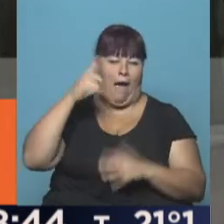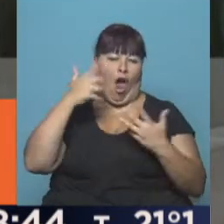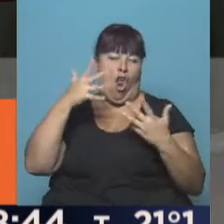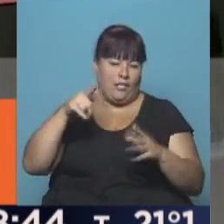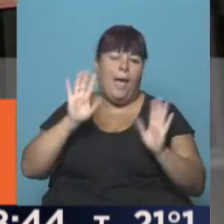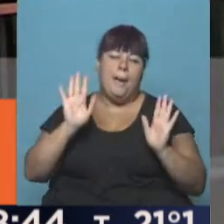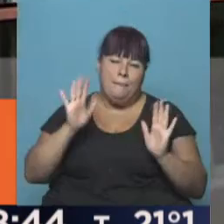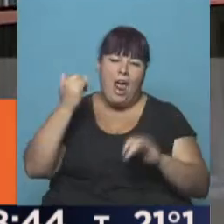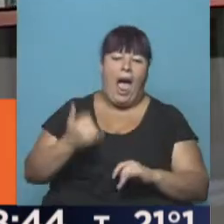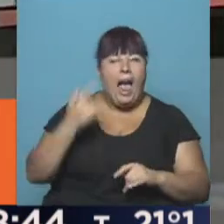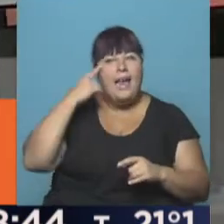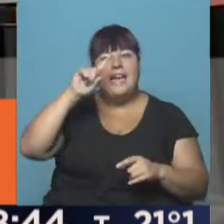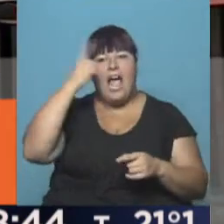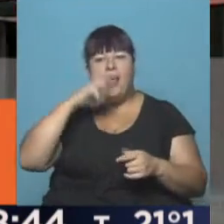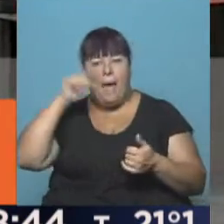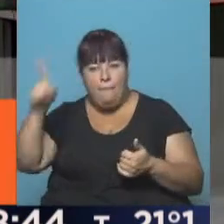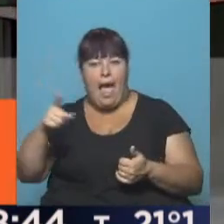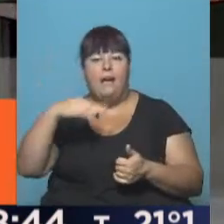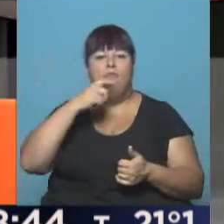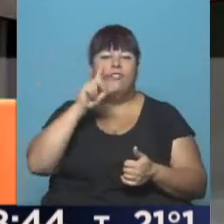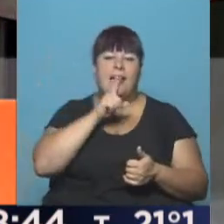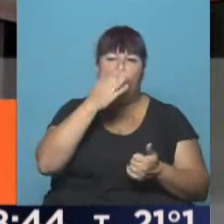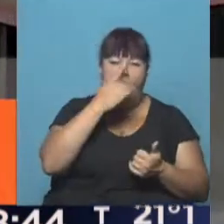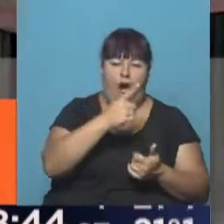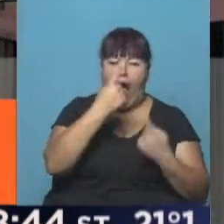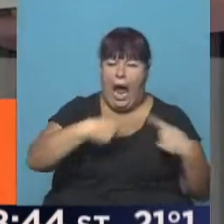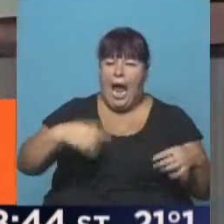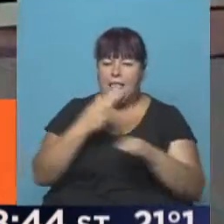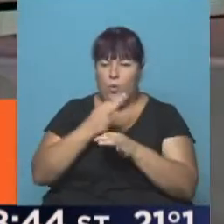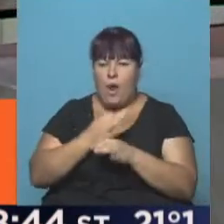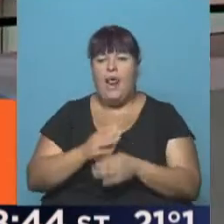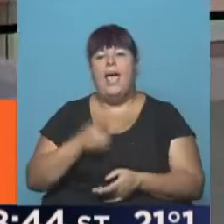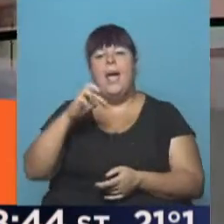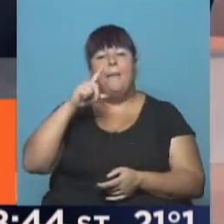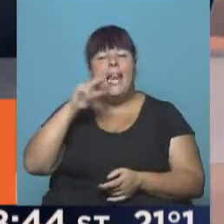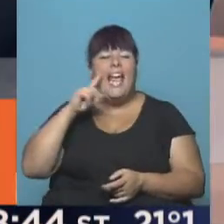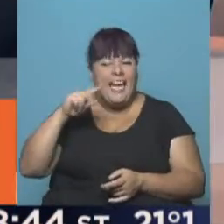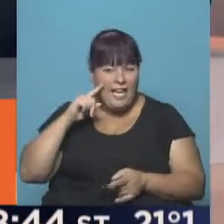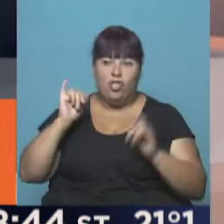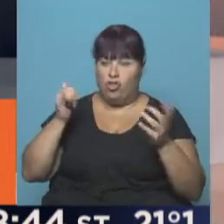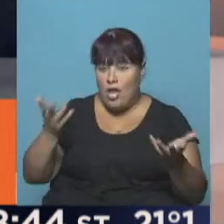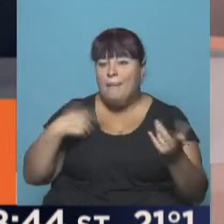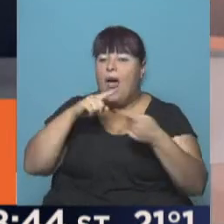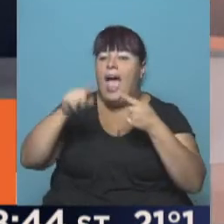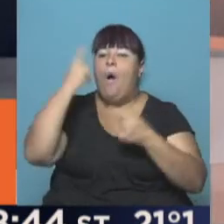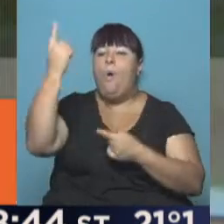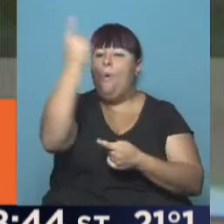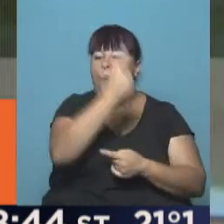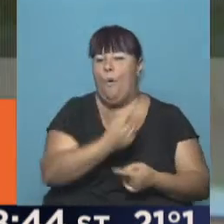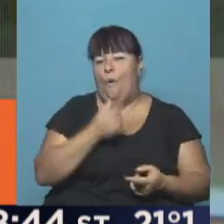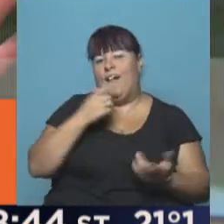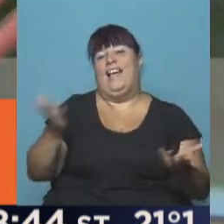conocido pero uno puede pensar en el nacional de la plata en el monserrat de córdoba en muchas escuelas bueno no